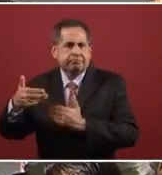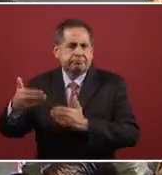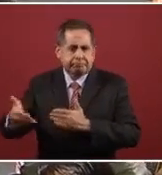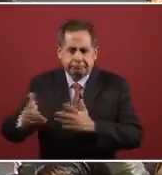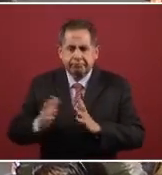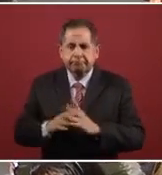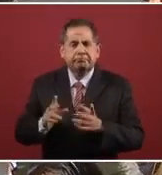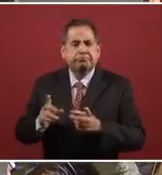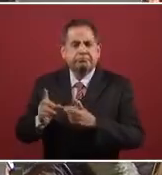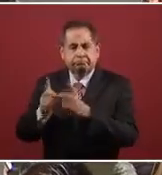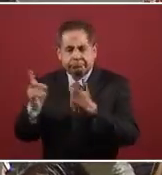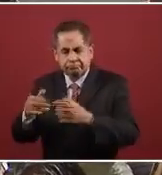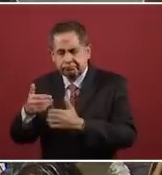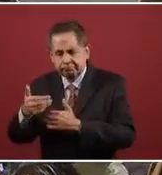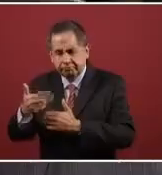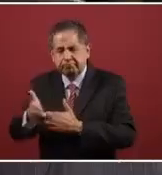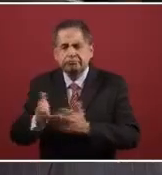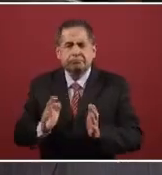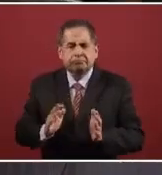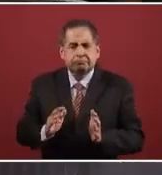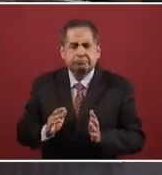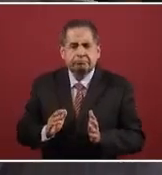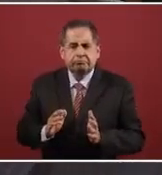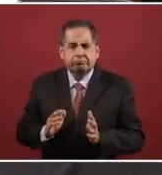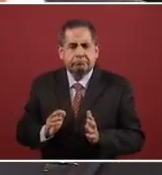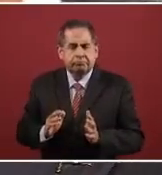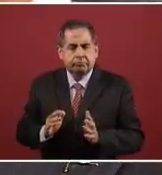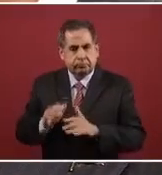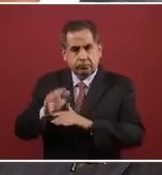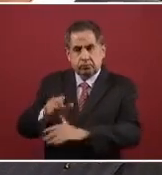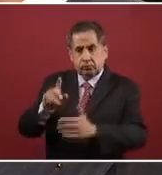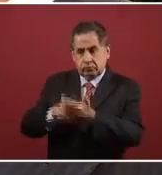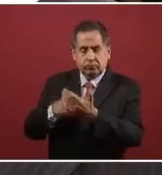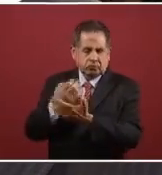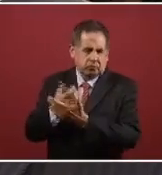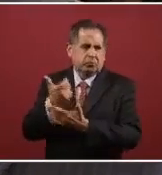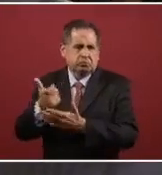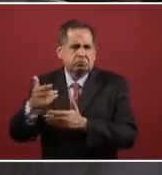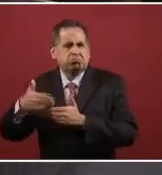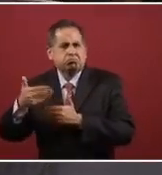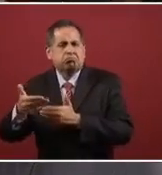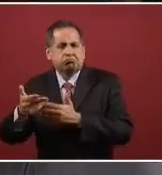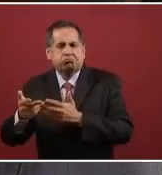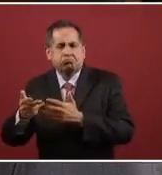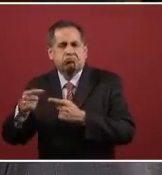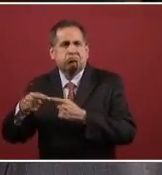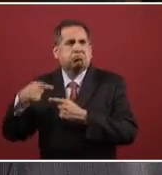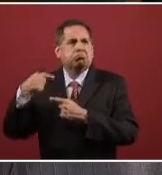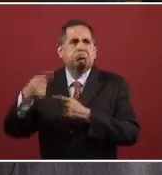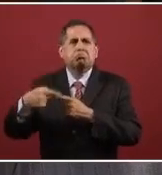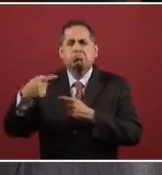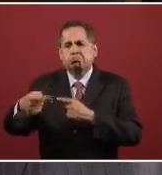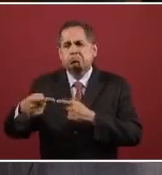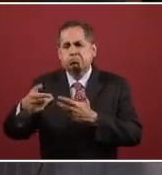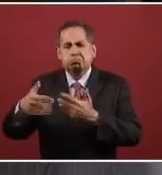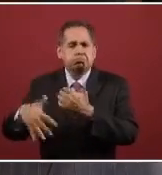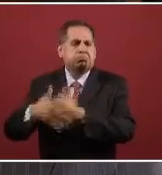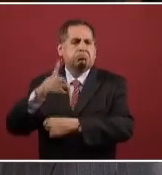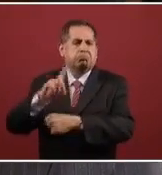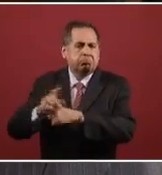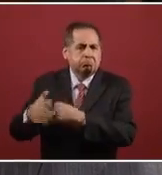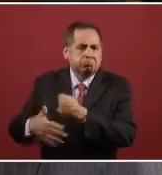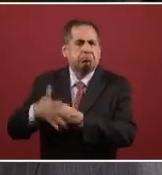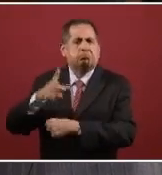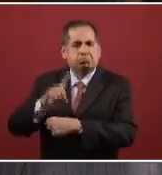y Desarrollo, el gabinete que tiene que ver con la economía, cada 15